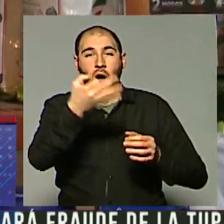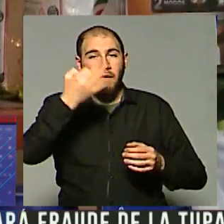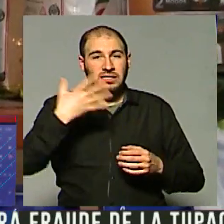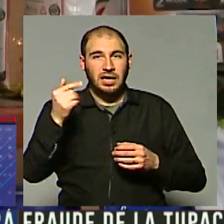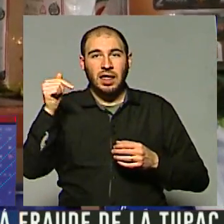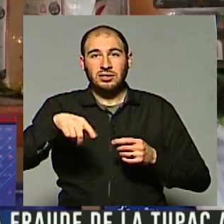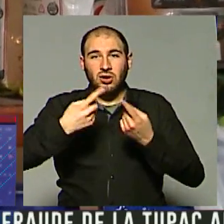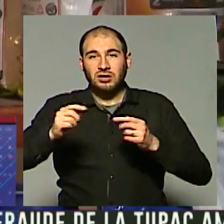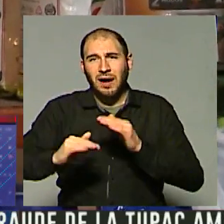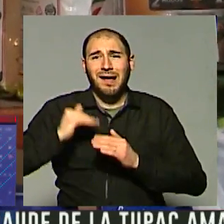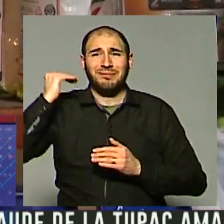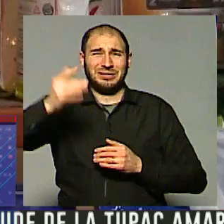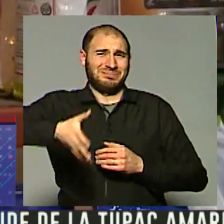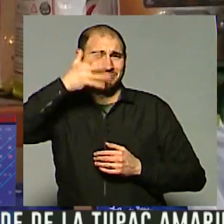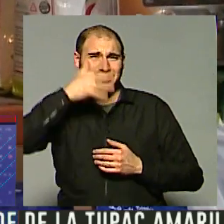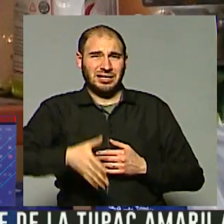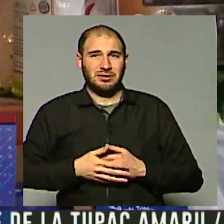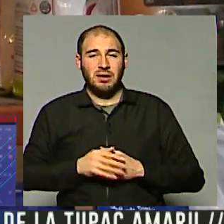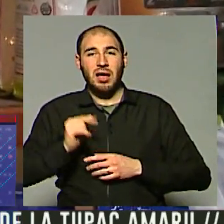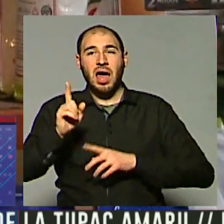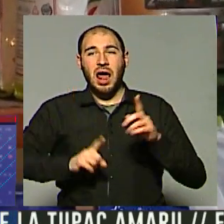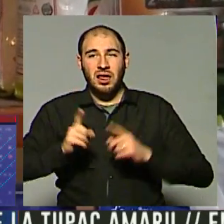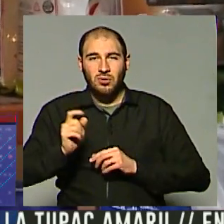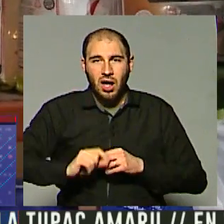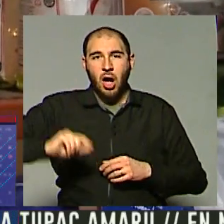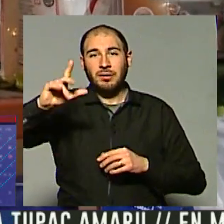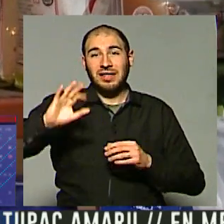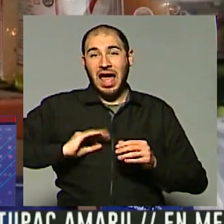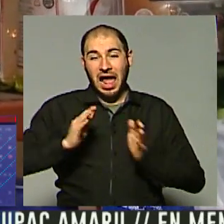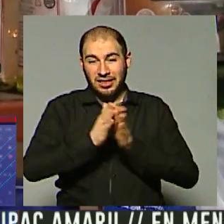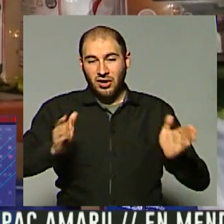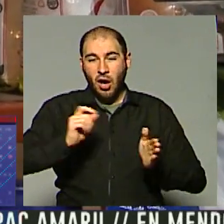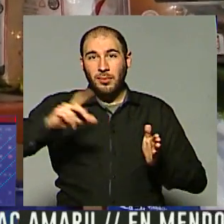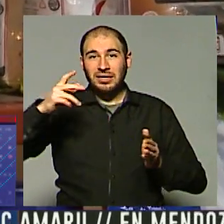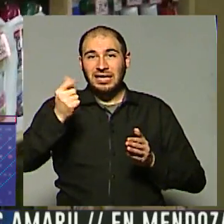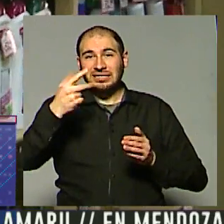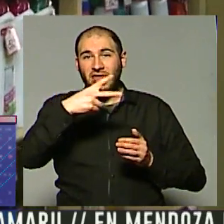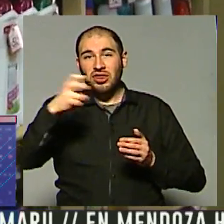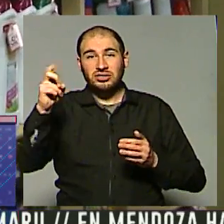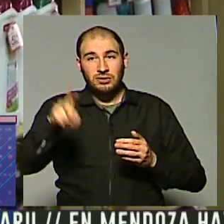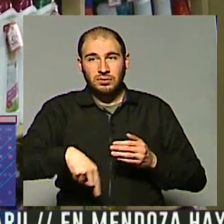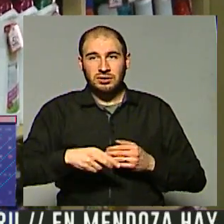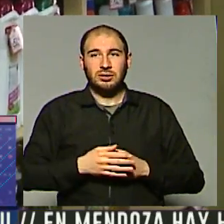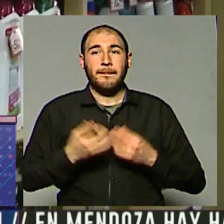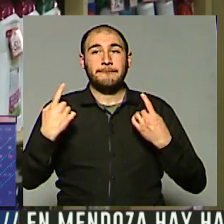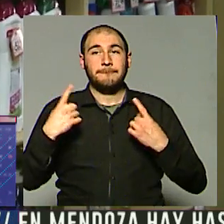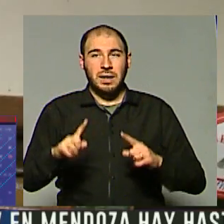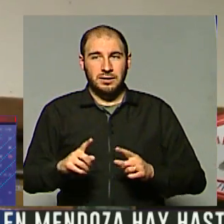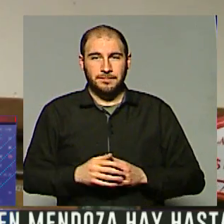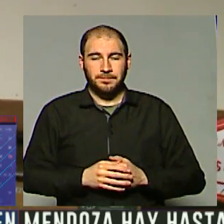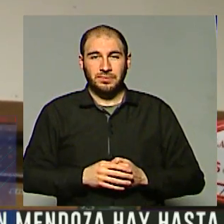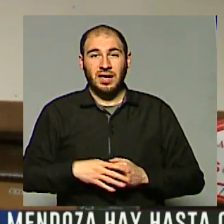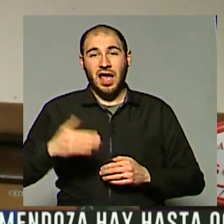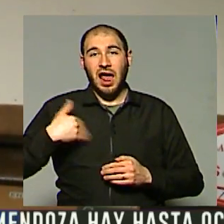estos productos crecen de manera desproporcionada. Algunos han crecido en lo que va del año casi un 200%, pero evidentemente